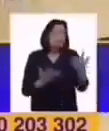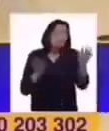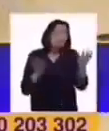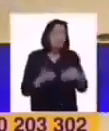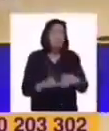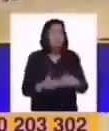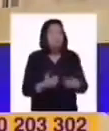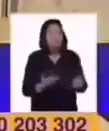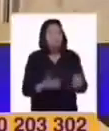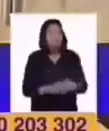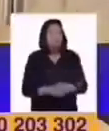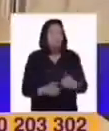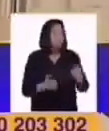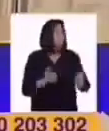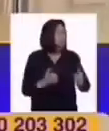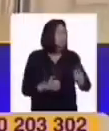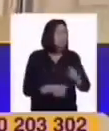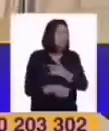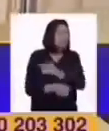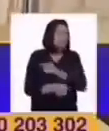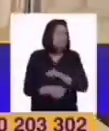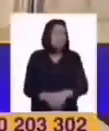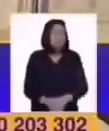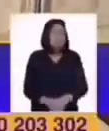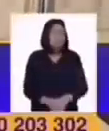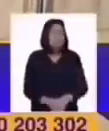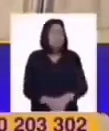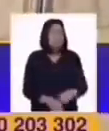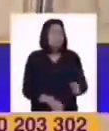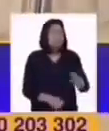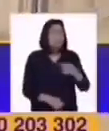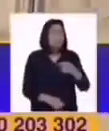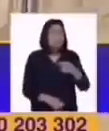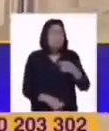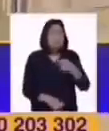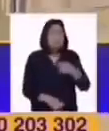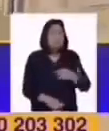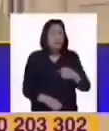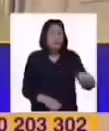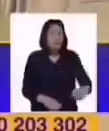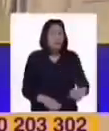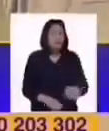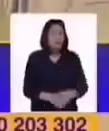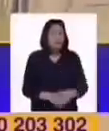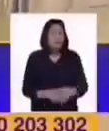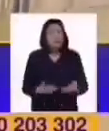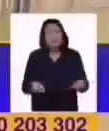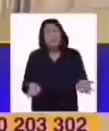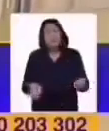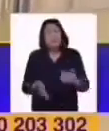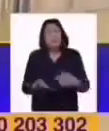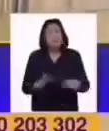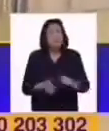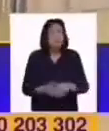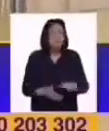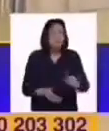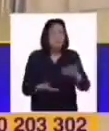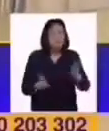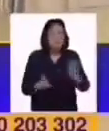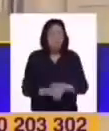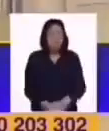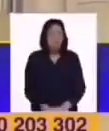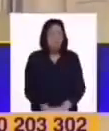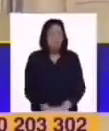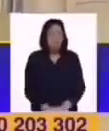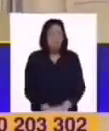de modo pues la vacuna le está poniendo a la china qué vamos a hacer si no hay otra